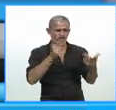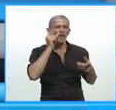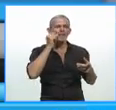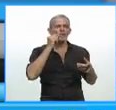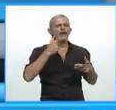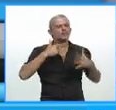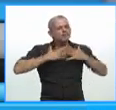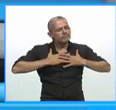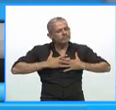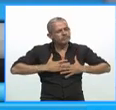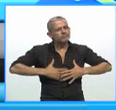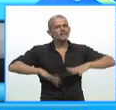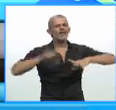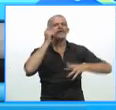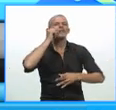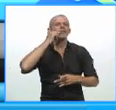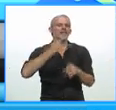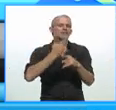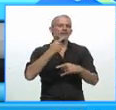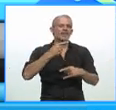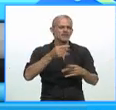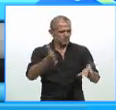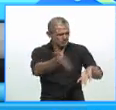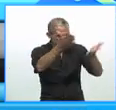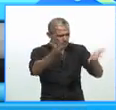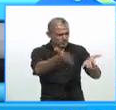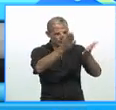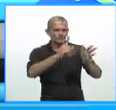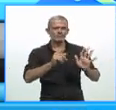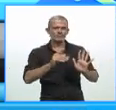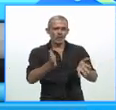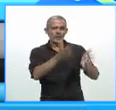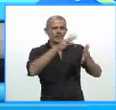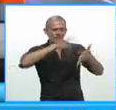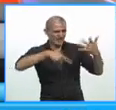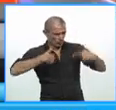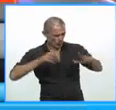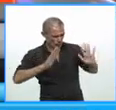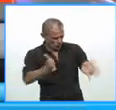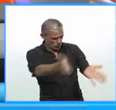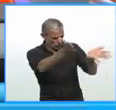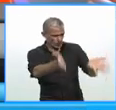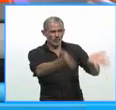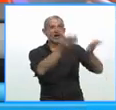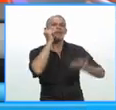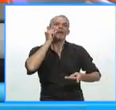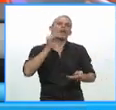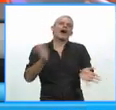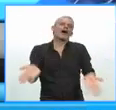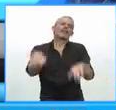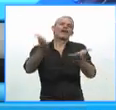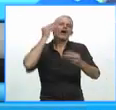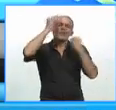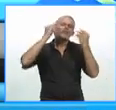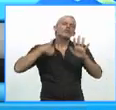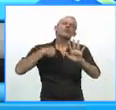dejaba tranquilos. Claro, él le decía que sigan con el objetivo. Sí, obvio. Claro, y sí, ¿qué va a decir el padre? Pero bueno, había que no se preocupen,